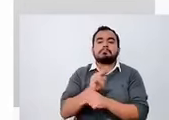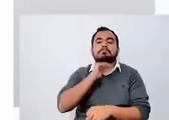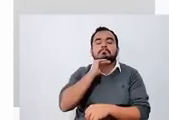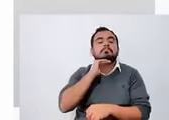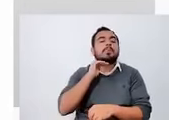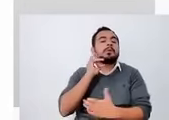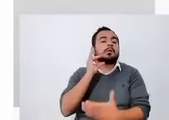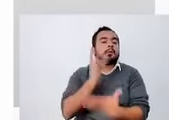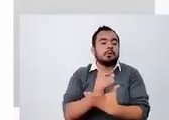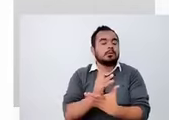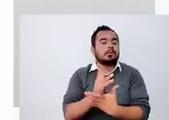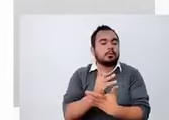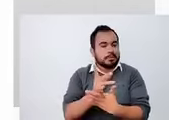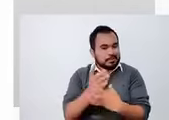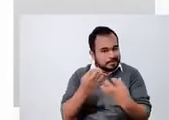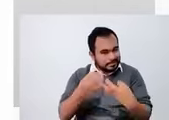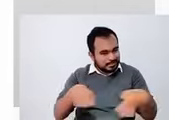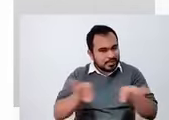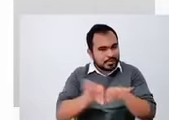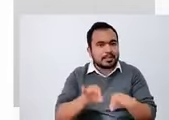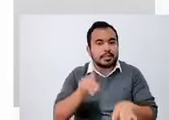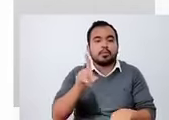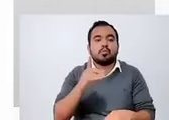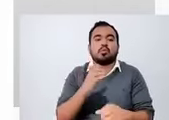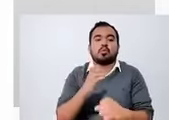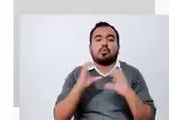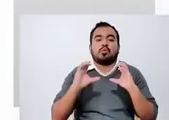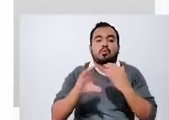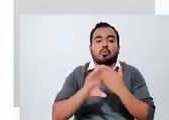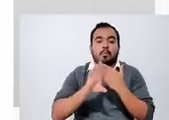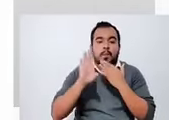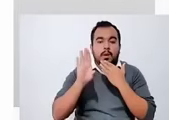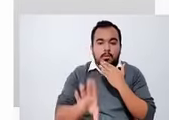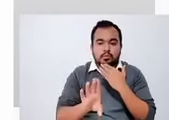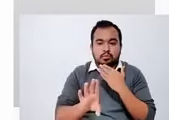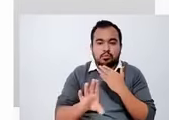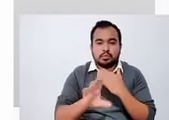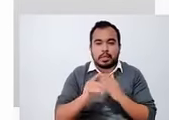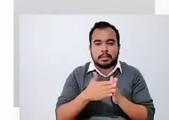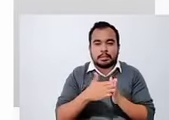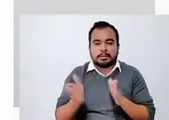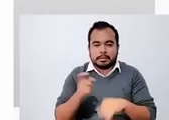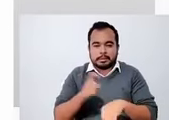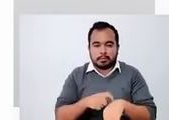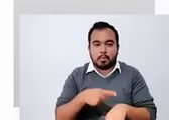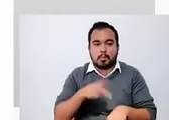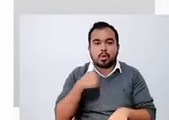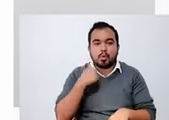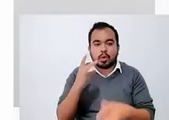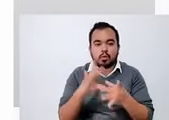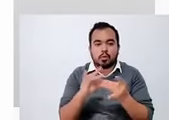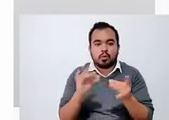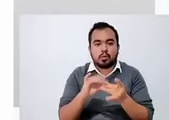cuenta la prevención. Estoy ya casi fuera de tiempo, pero quiero comentar solo otro de los problemas que tiene